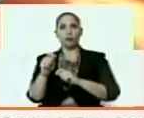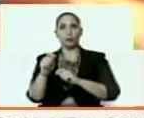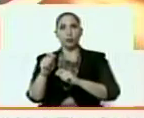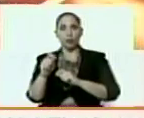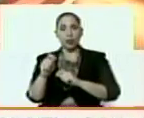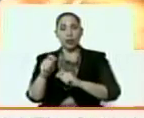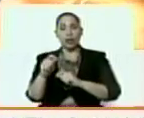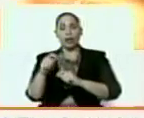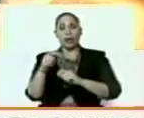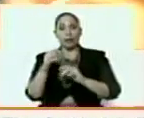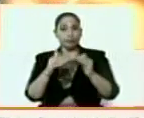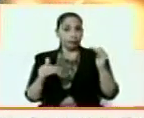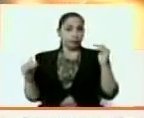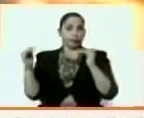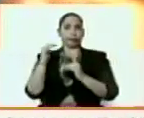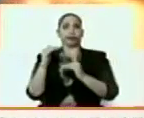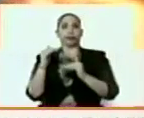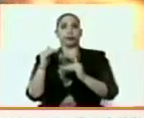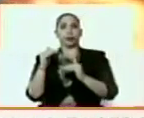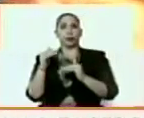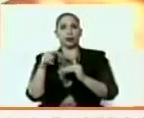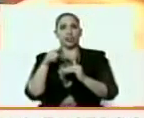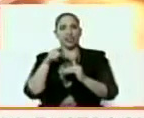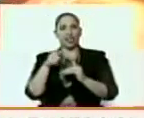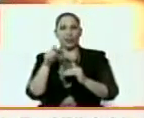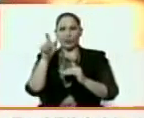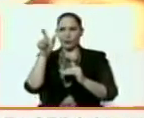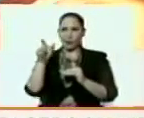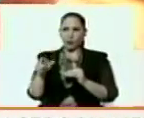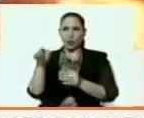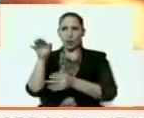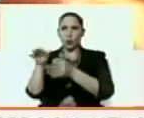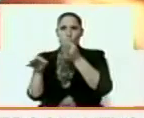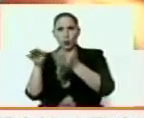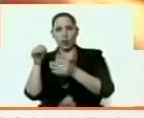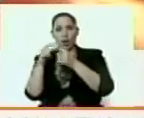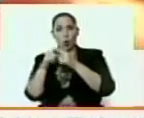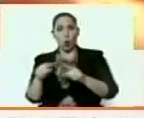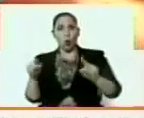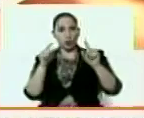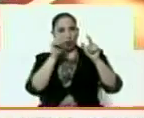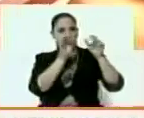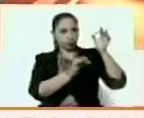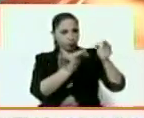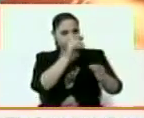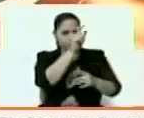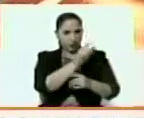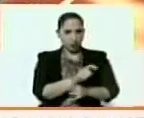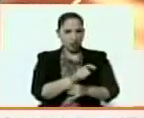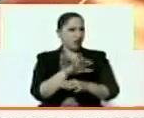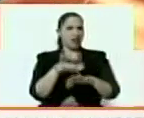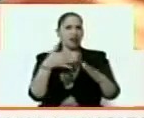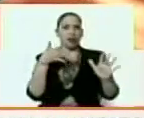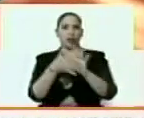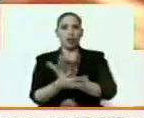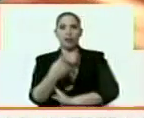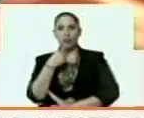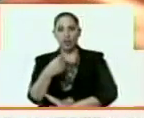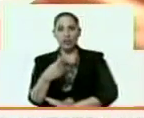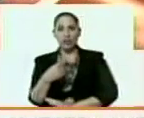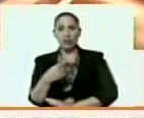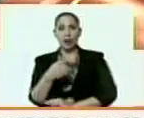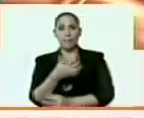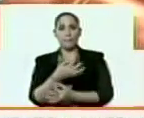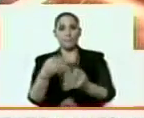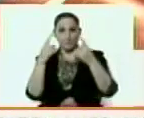que yo te explicaba, es dar una personalidad jurídica por otra personalidad jurídica. ¿Qué dice como experto de Cristalex el